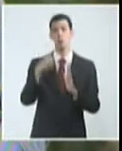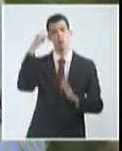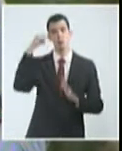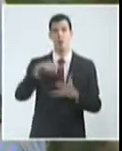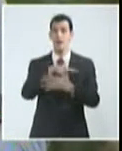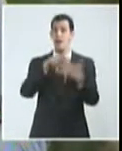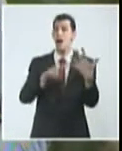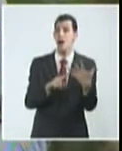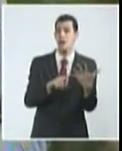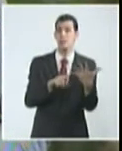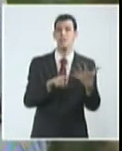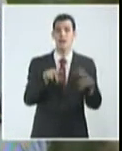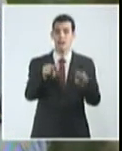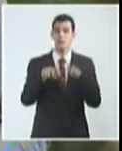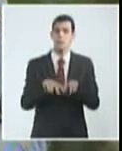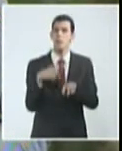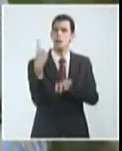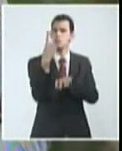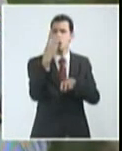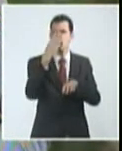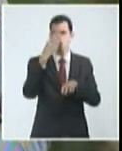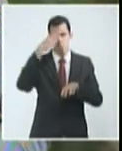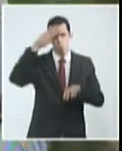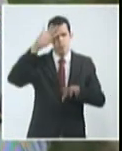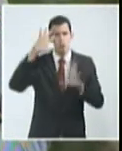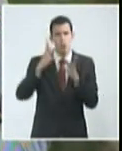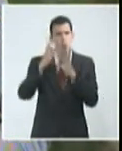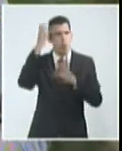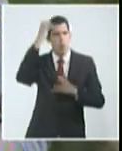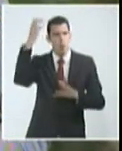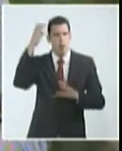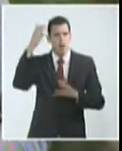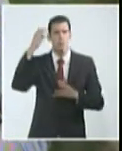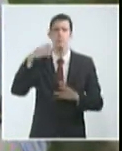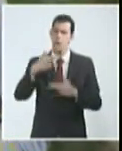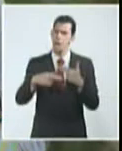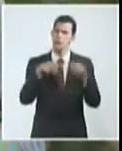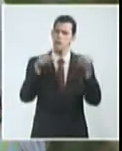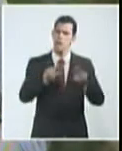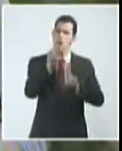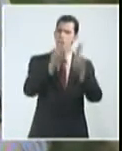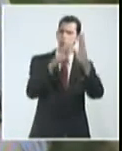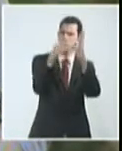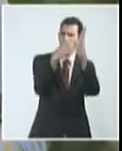sesión, la última Asamblea Nacional que desarrollamos, la última legislatura,